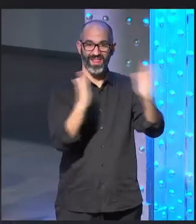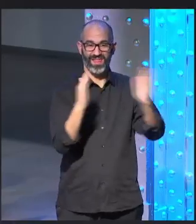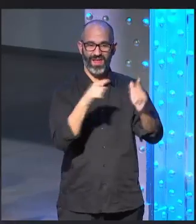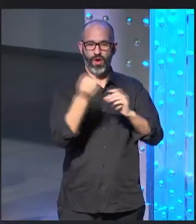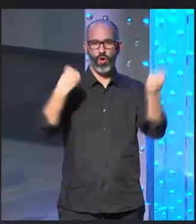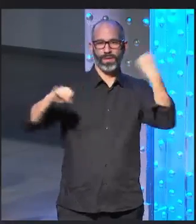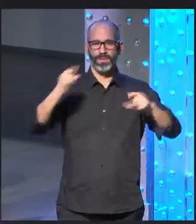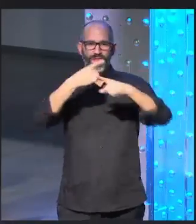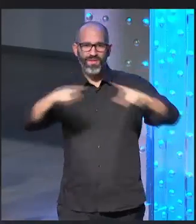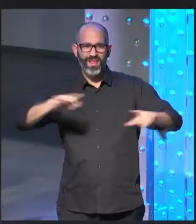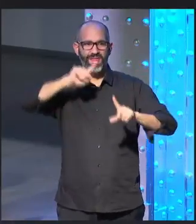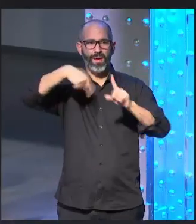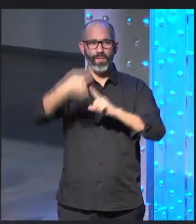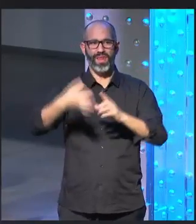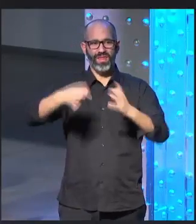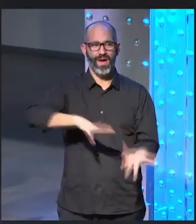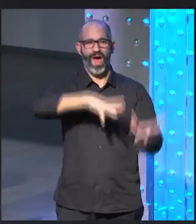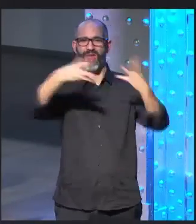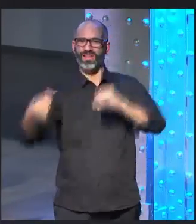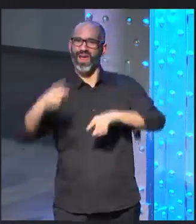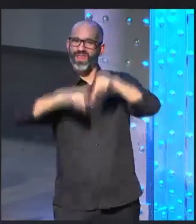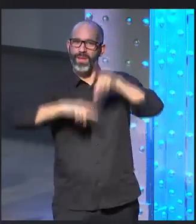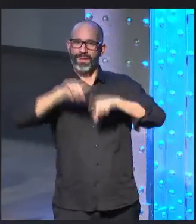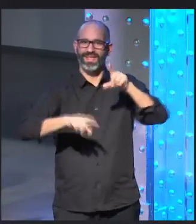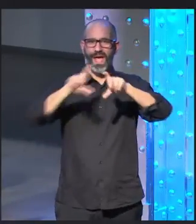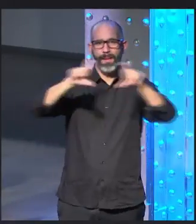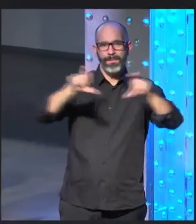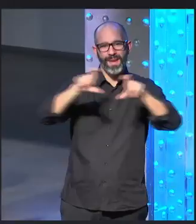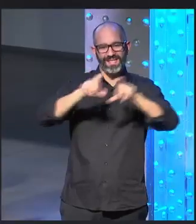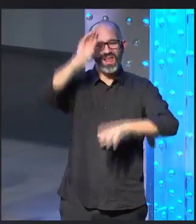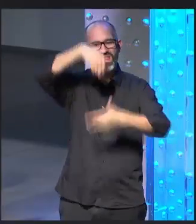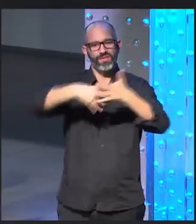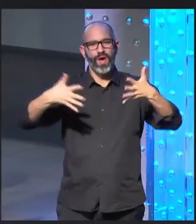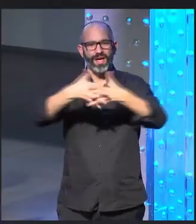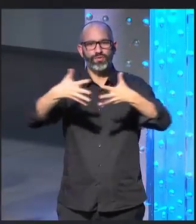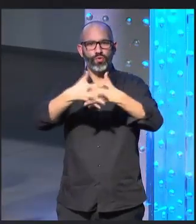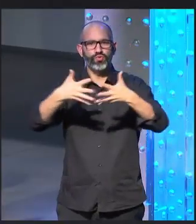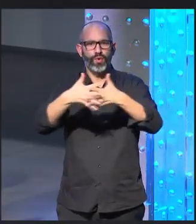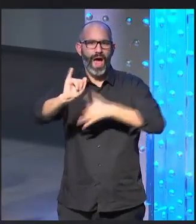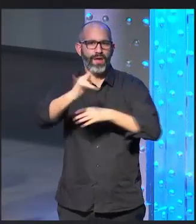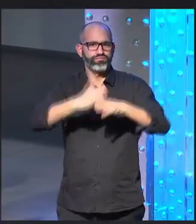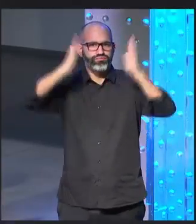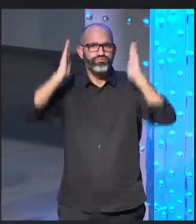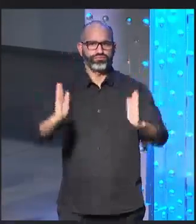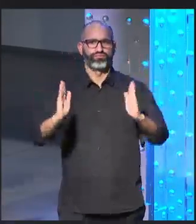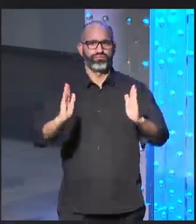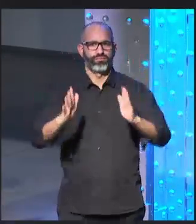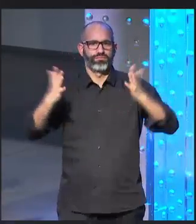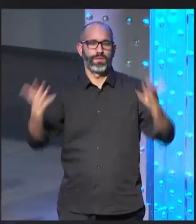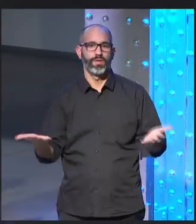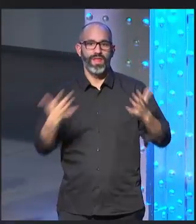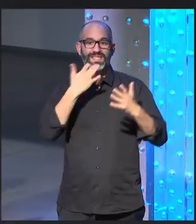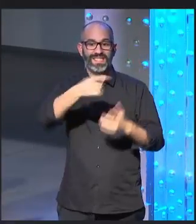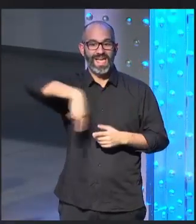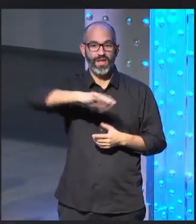distintos, se tienen que adaptar a unas empresas donde hay una estructura muy vertical y muy rígida en lo que es